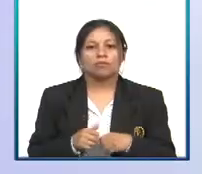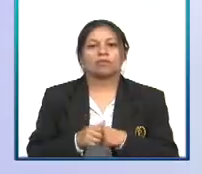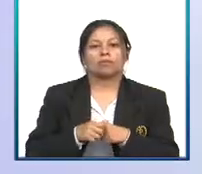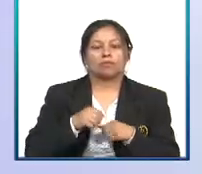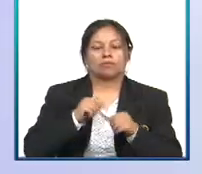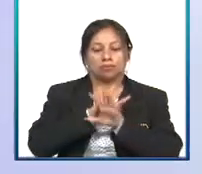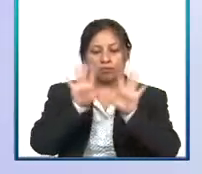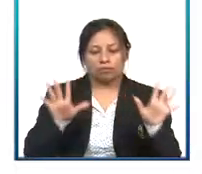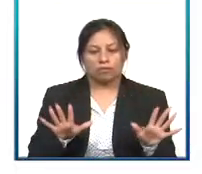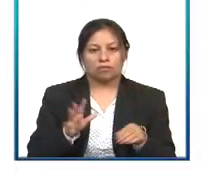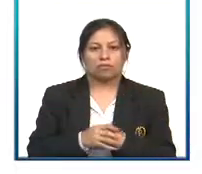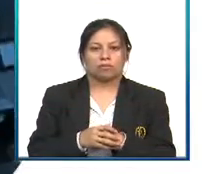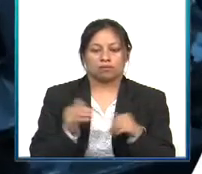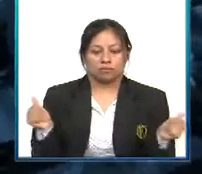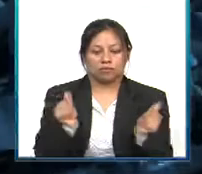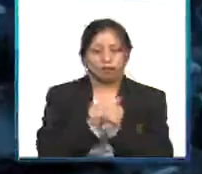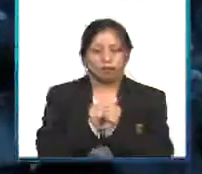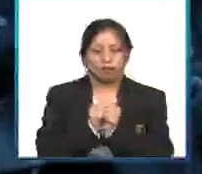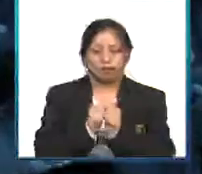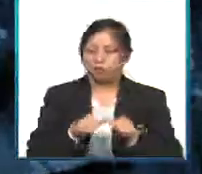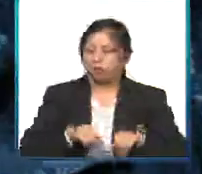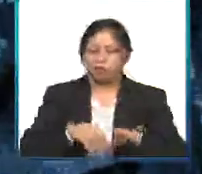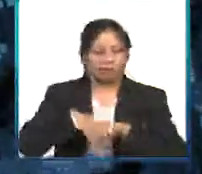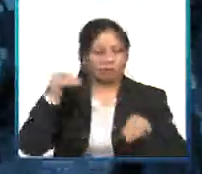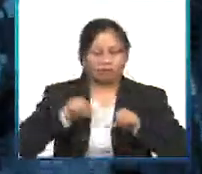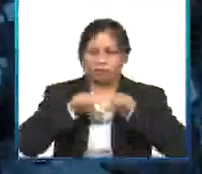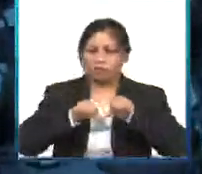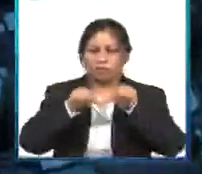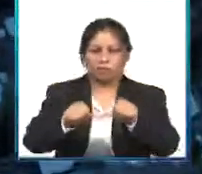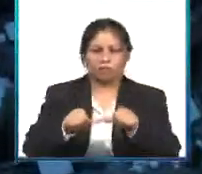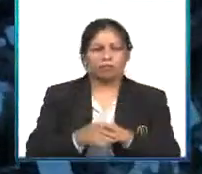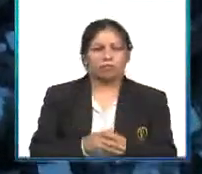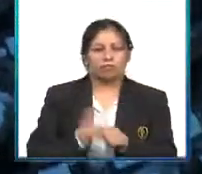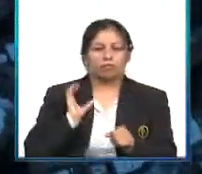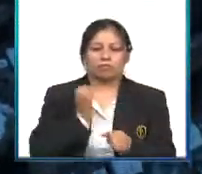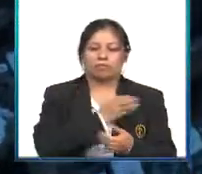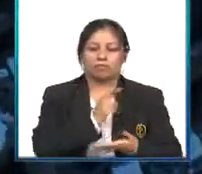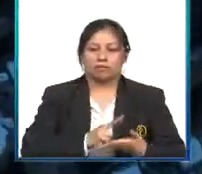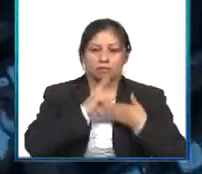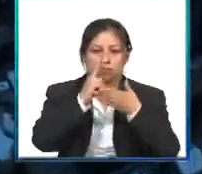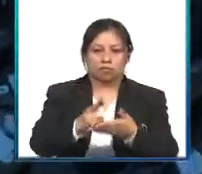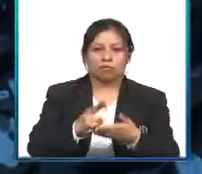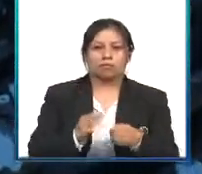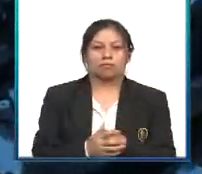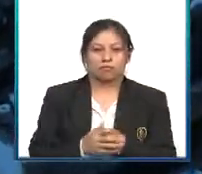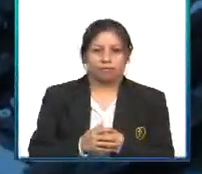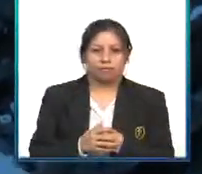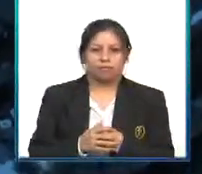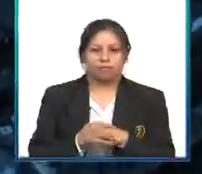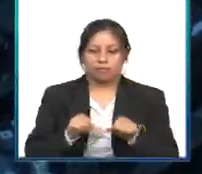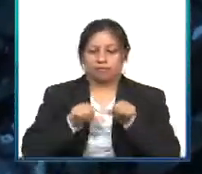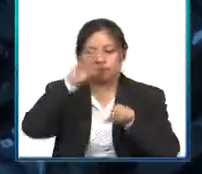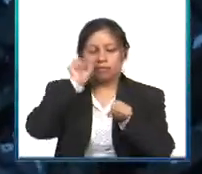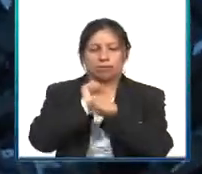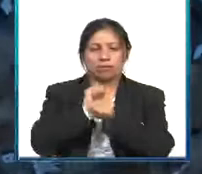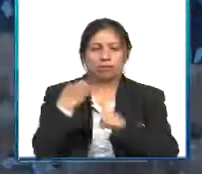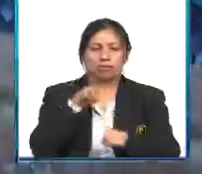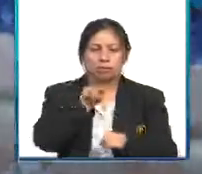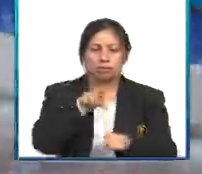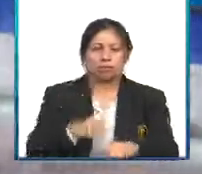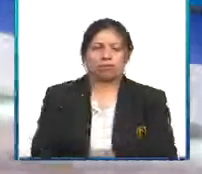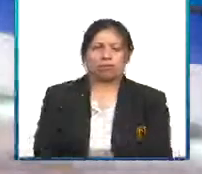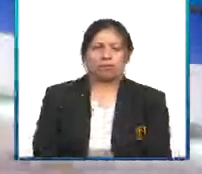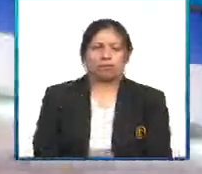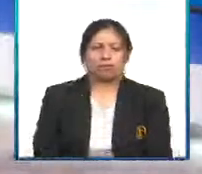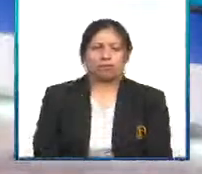Tributaria y Transparencia. Juntos saldremos adelante. El Congreso de la República sigue trabajando para